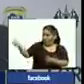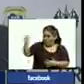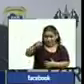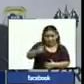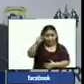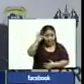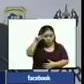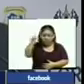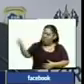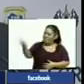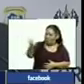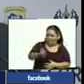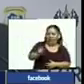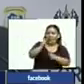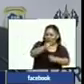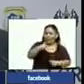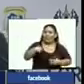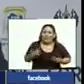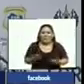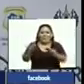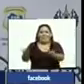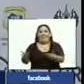la denuncia y le vamos a ayudar.